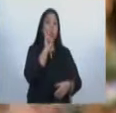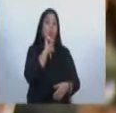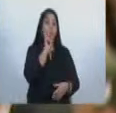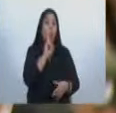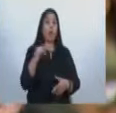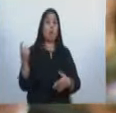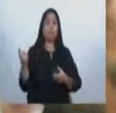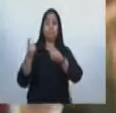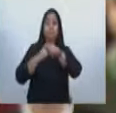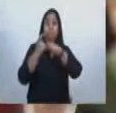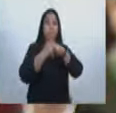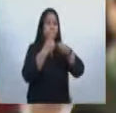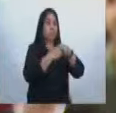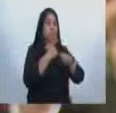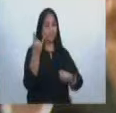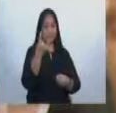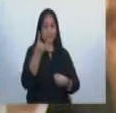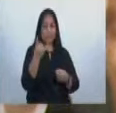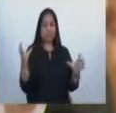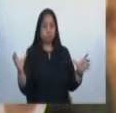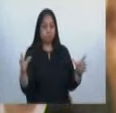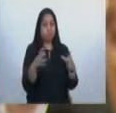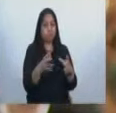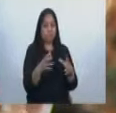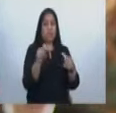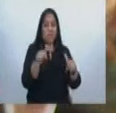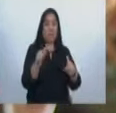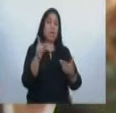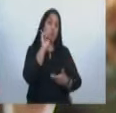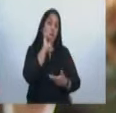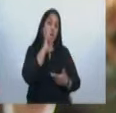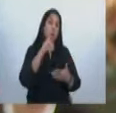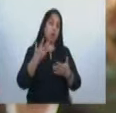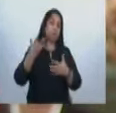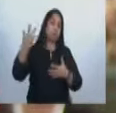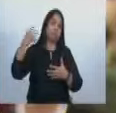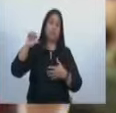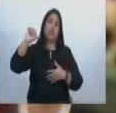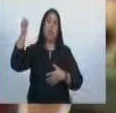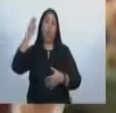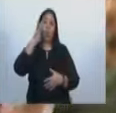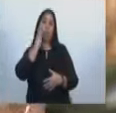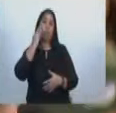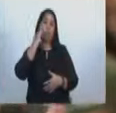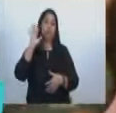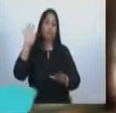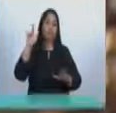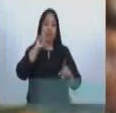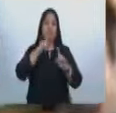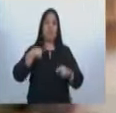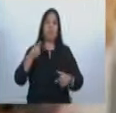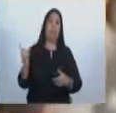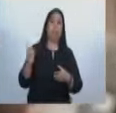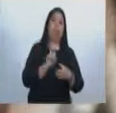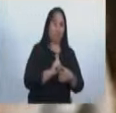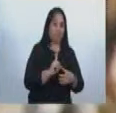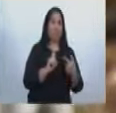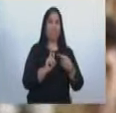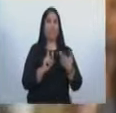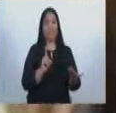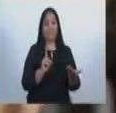que venía de las universidades y que se juntó con gente que venía de otras experiencias y ahí me atravesé yo